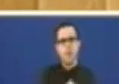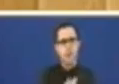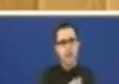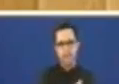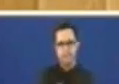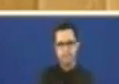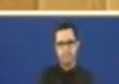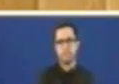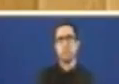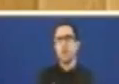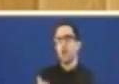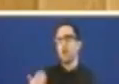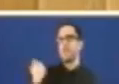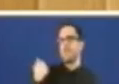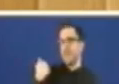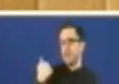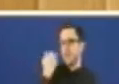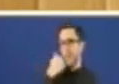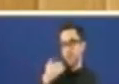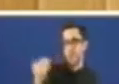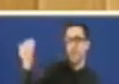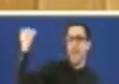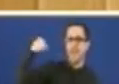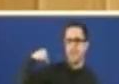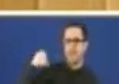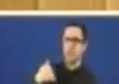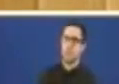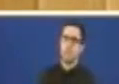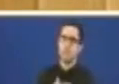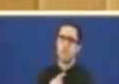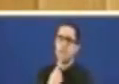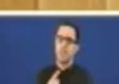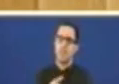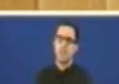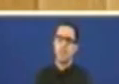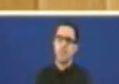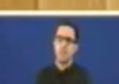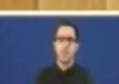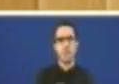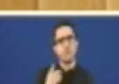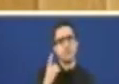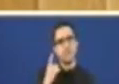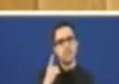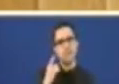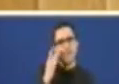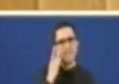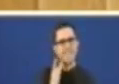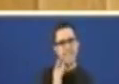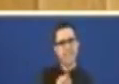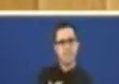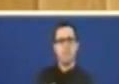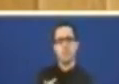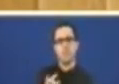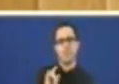falamos do sábado anterior, o decreto lei chamado de saneamento do sector financeiro. Un pensaría que cando se fala de saneamento se vai